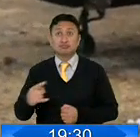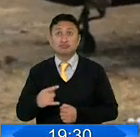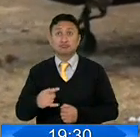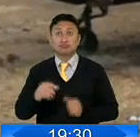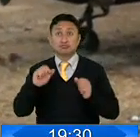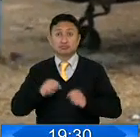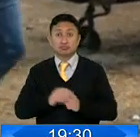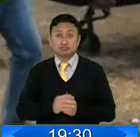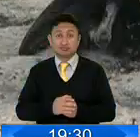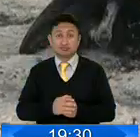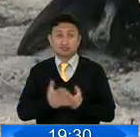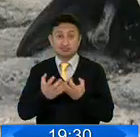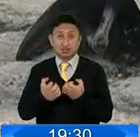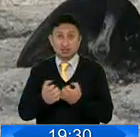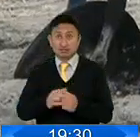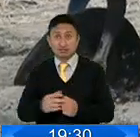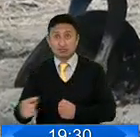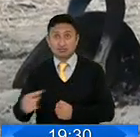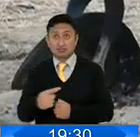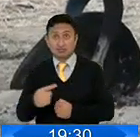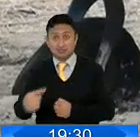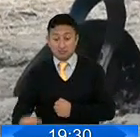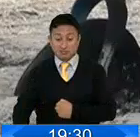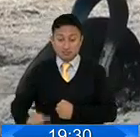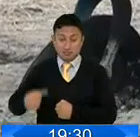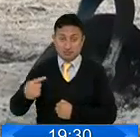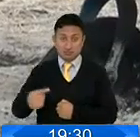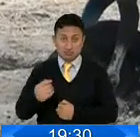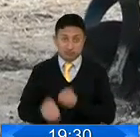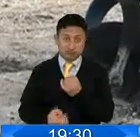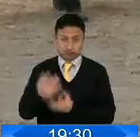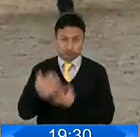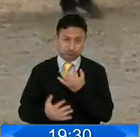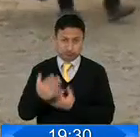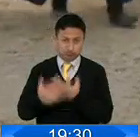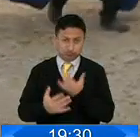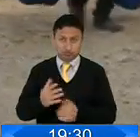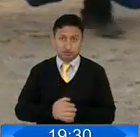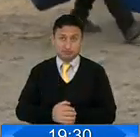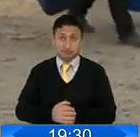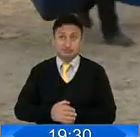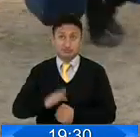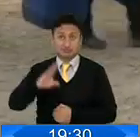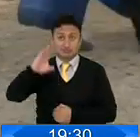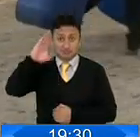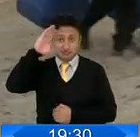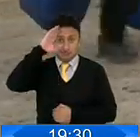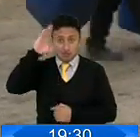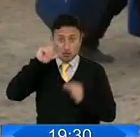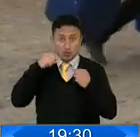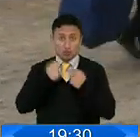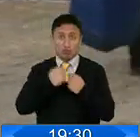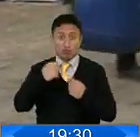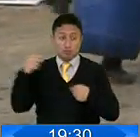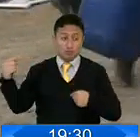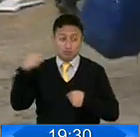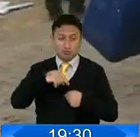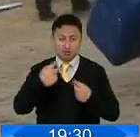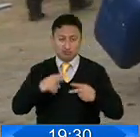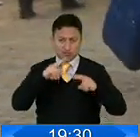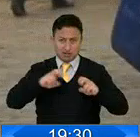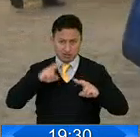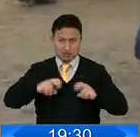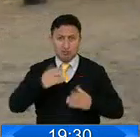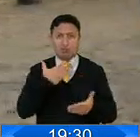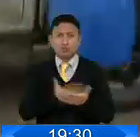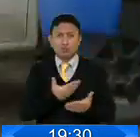intentó ser incinerada y los neumáticos del tren de aterrizaje fueron quemados. Personal de antinarcóticos y de criminalística recabaron las